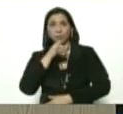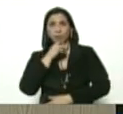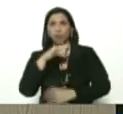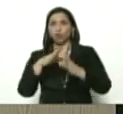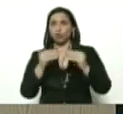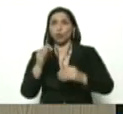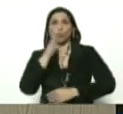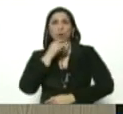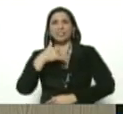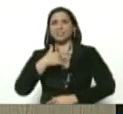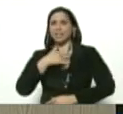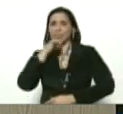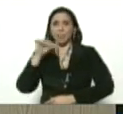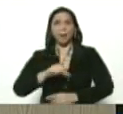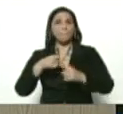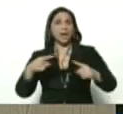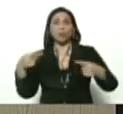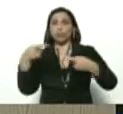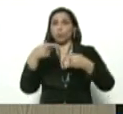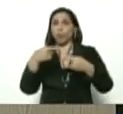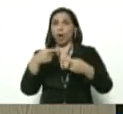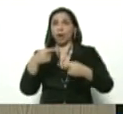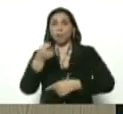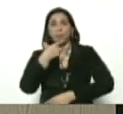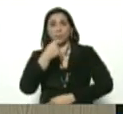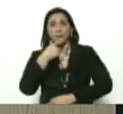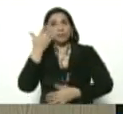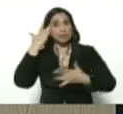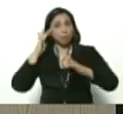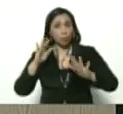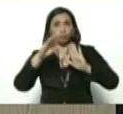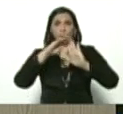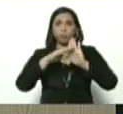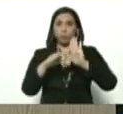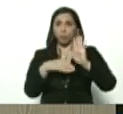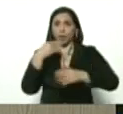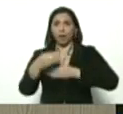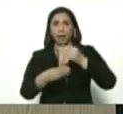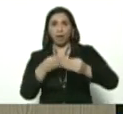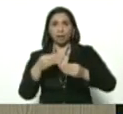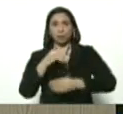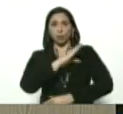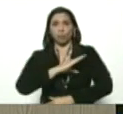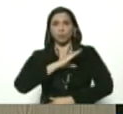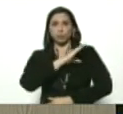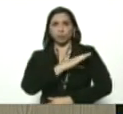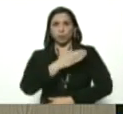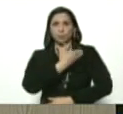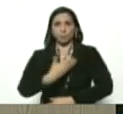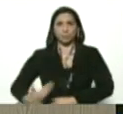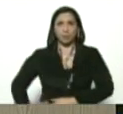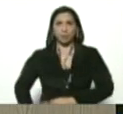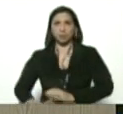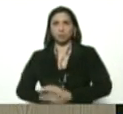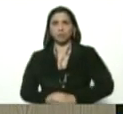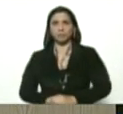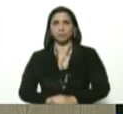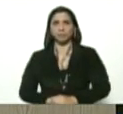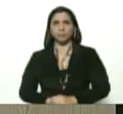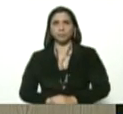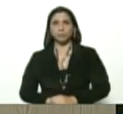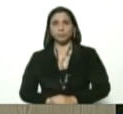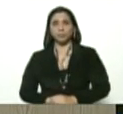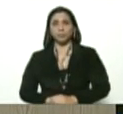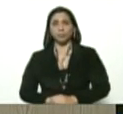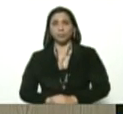pero igual están recibiendo tratamiento según el protocolo ya establecido por la comisión presidencial luego